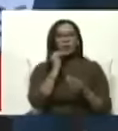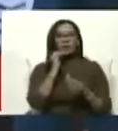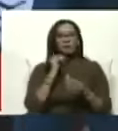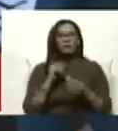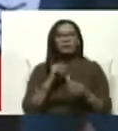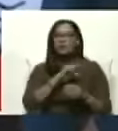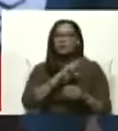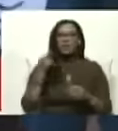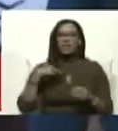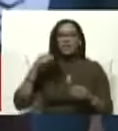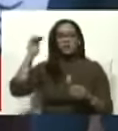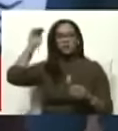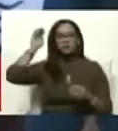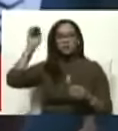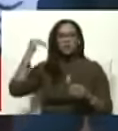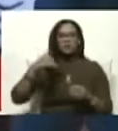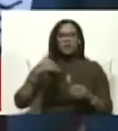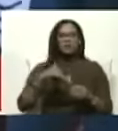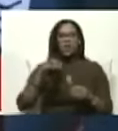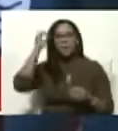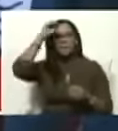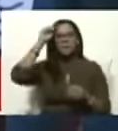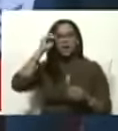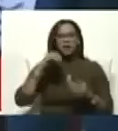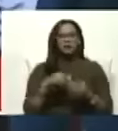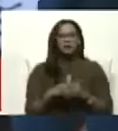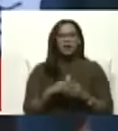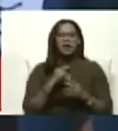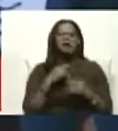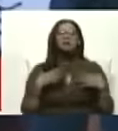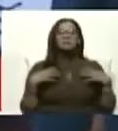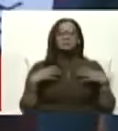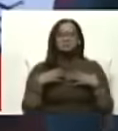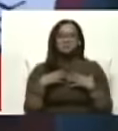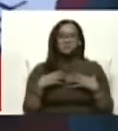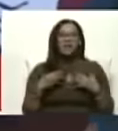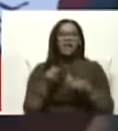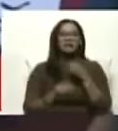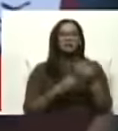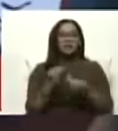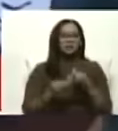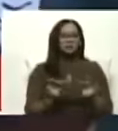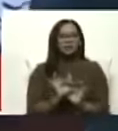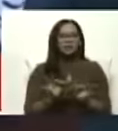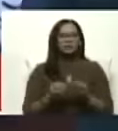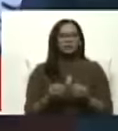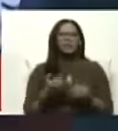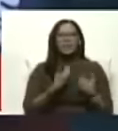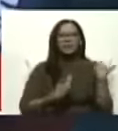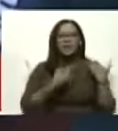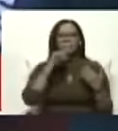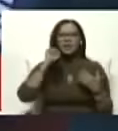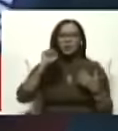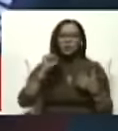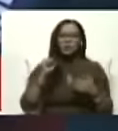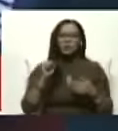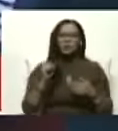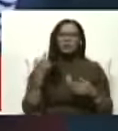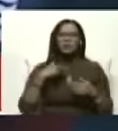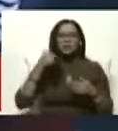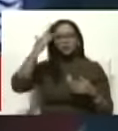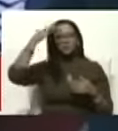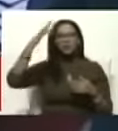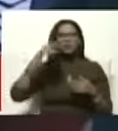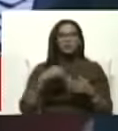no teníamos derecho ni siquiera a opinar, a respirar, a hacer. Y el presidente Nicolás Maduro tenía un